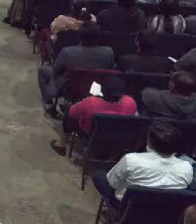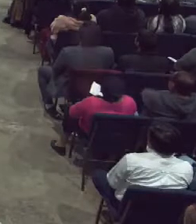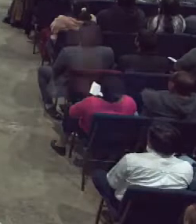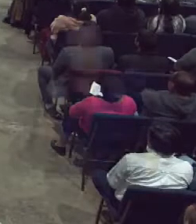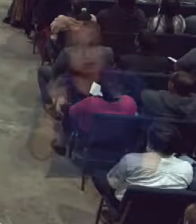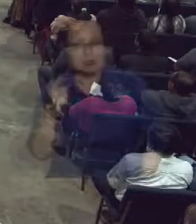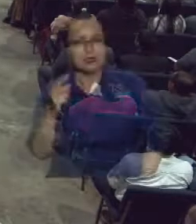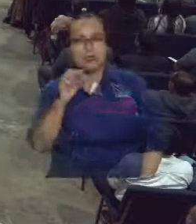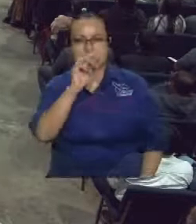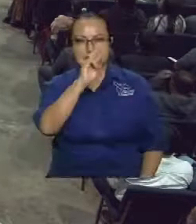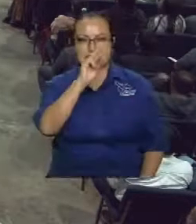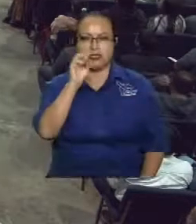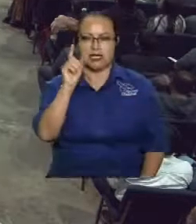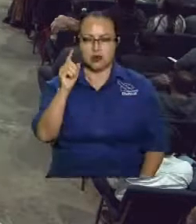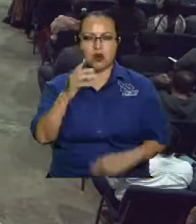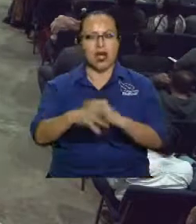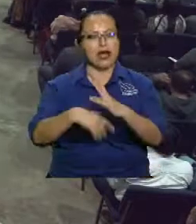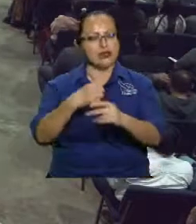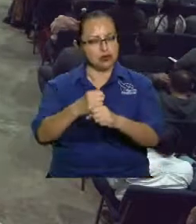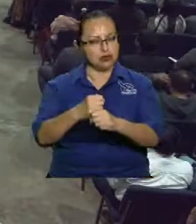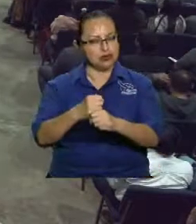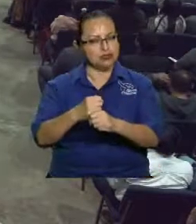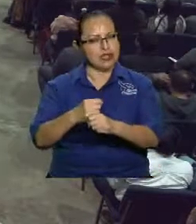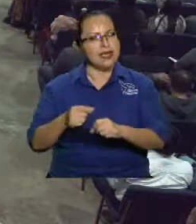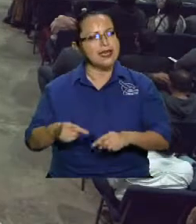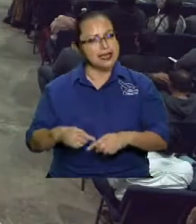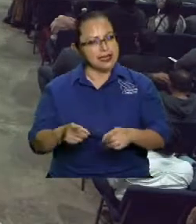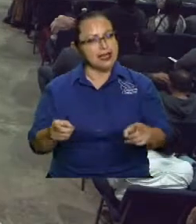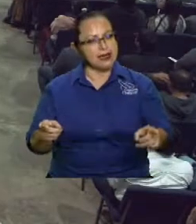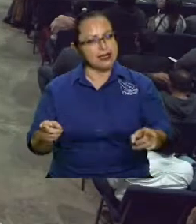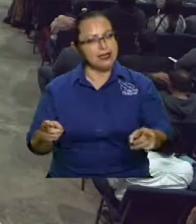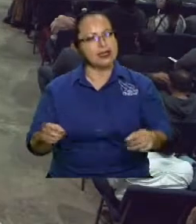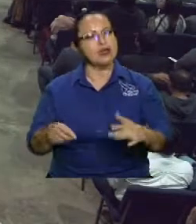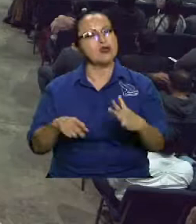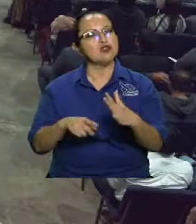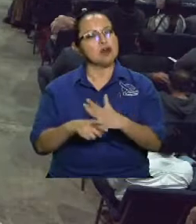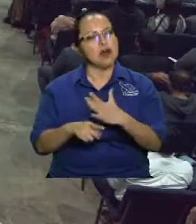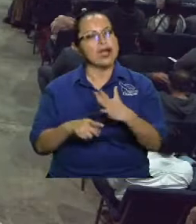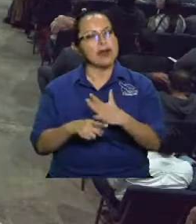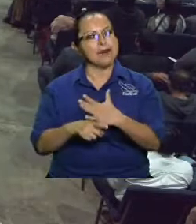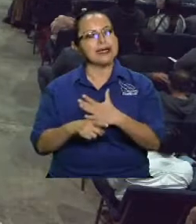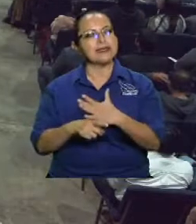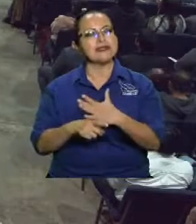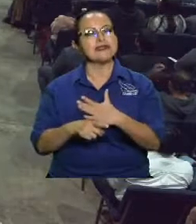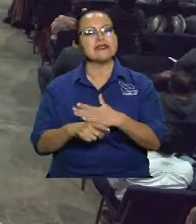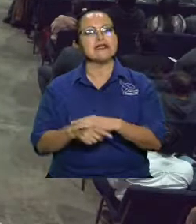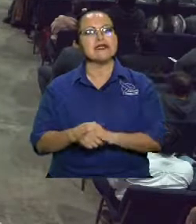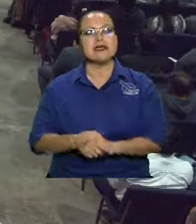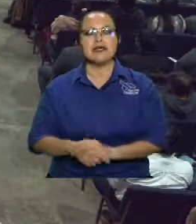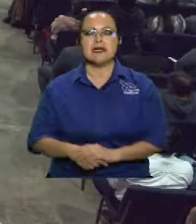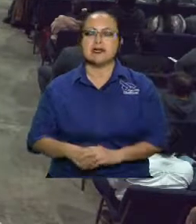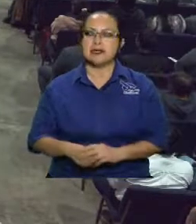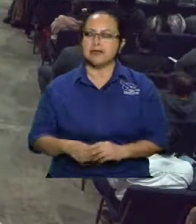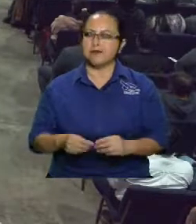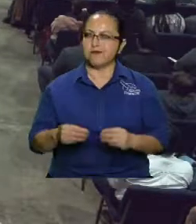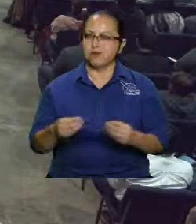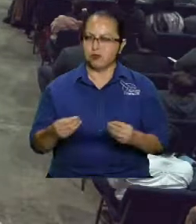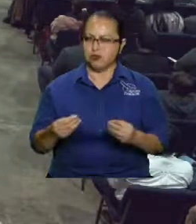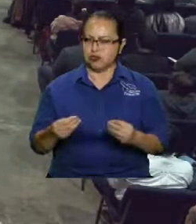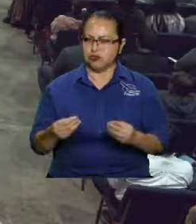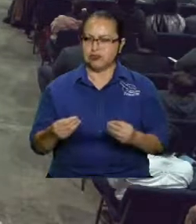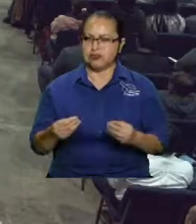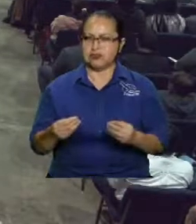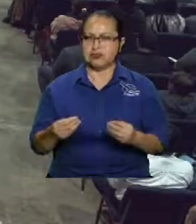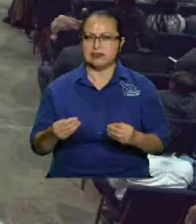Me he dado cuenta en esos 31 años que generalmente la problemática,